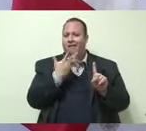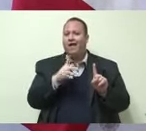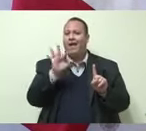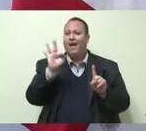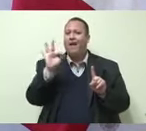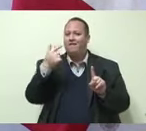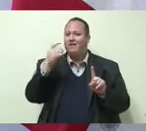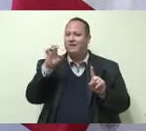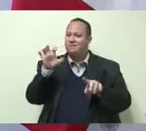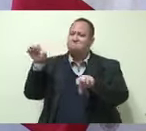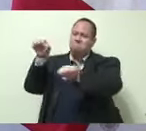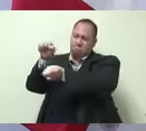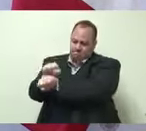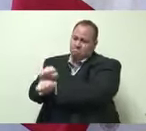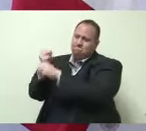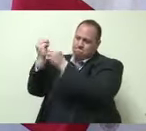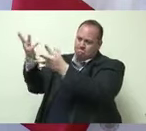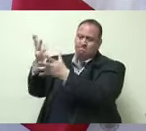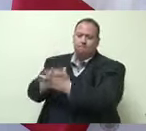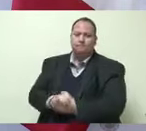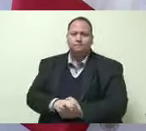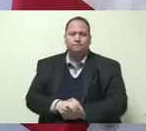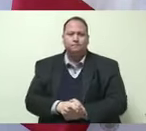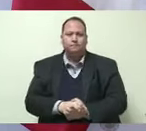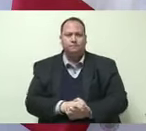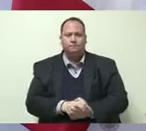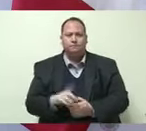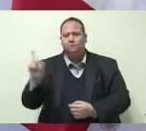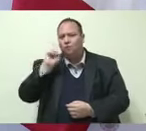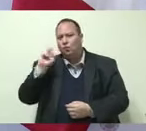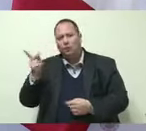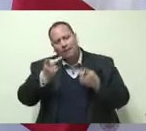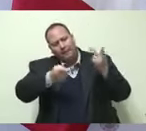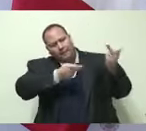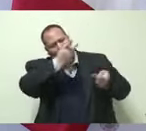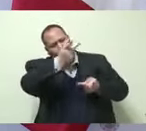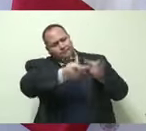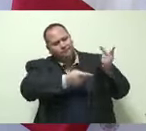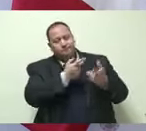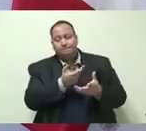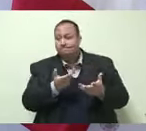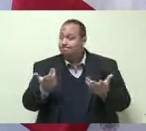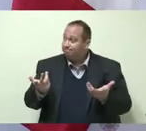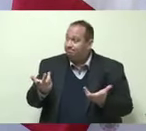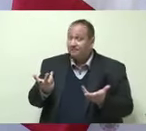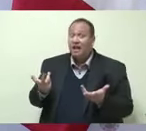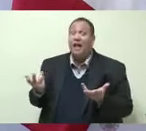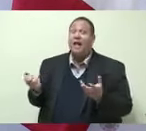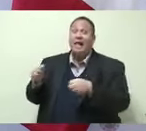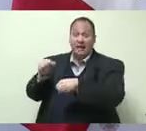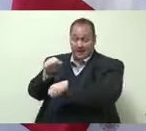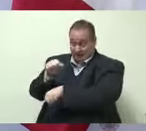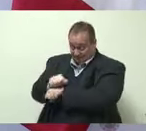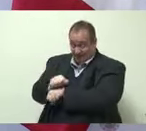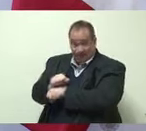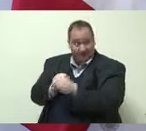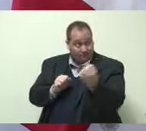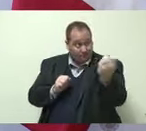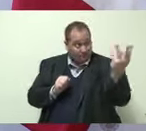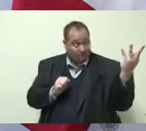Fiscalía General del Estado. Aparte de ese que ya está plenamente identificado, ¿cuánto más está detenido? Detenidos que fueron